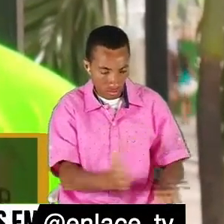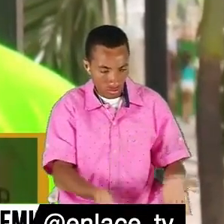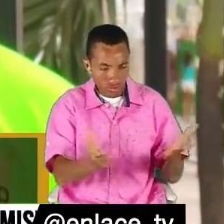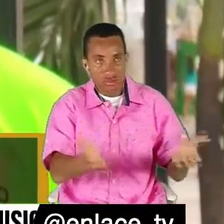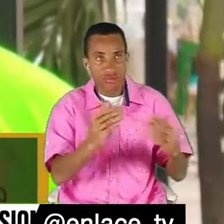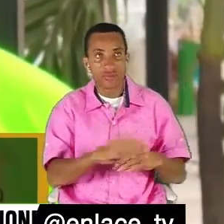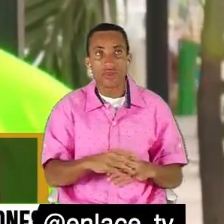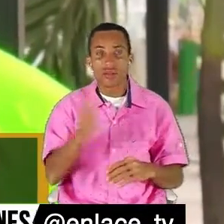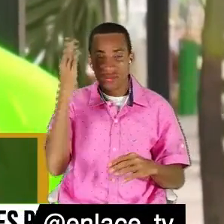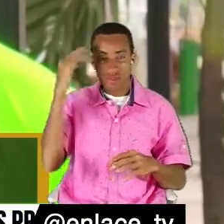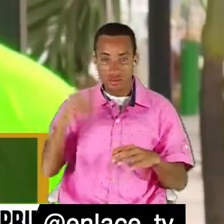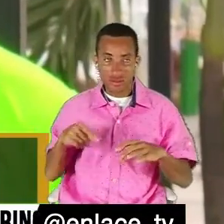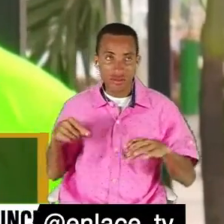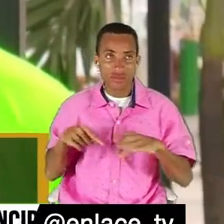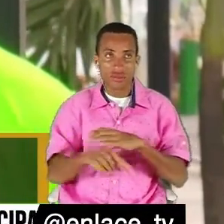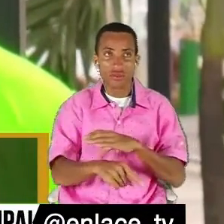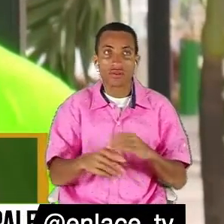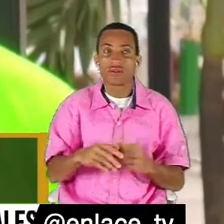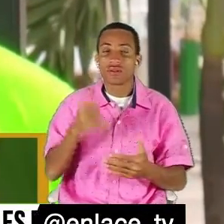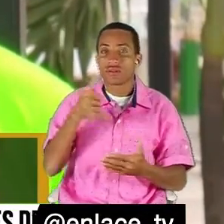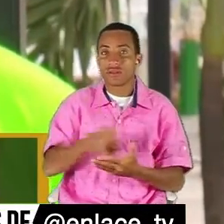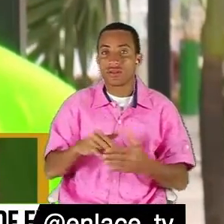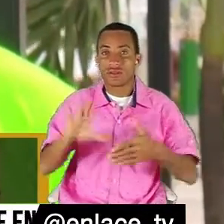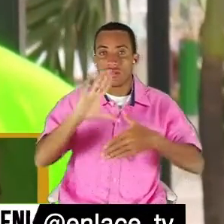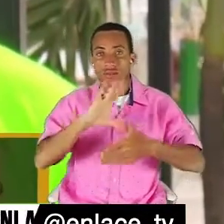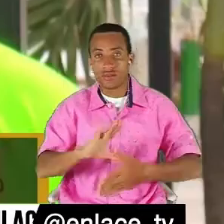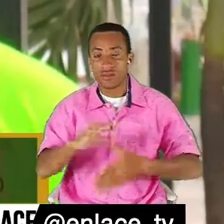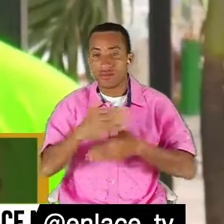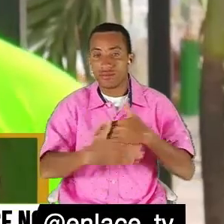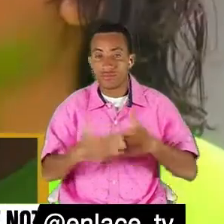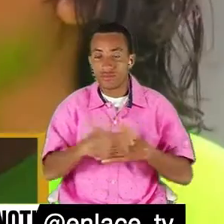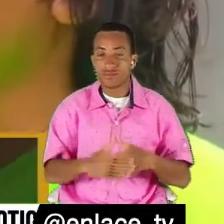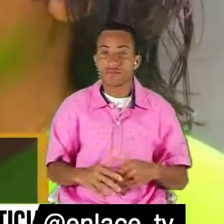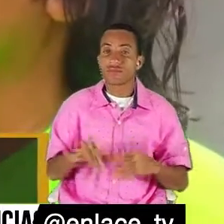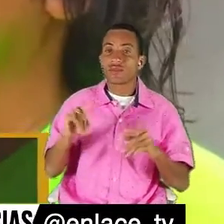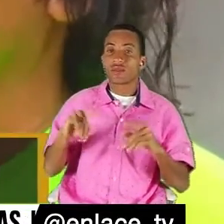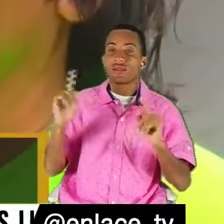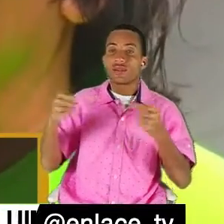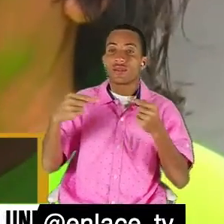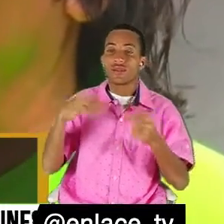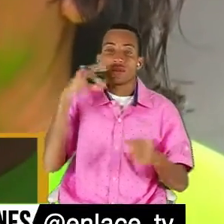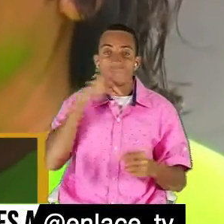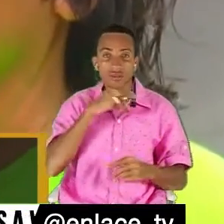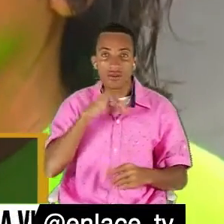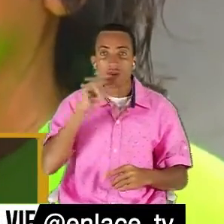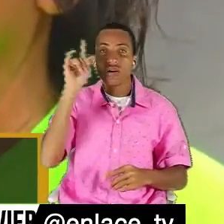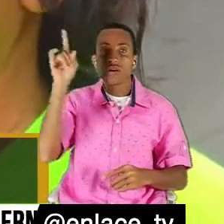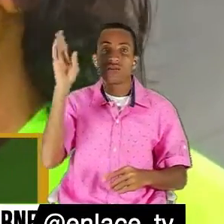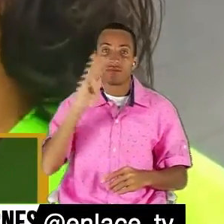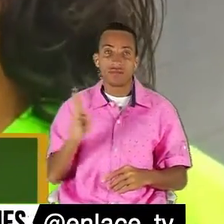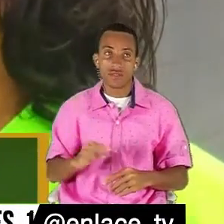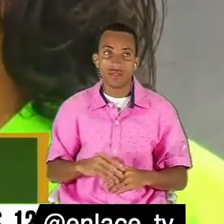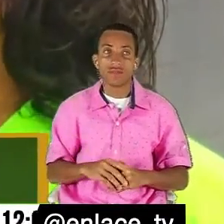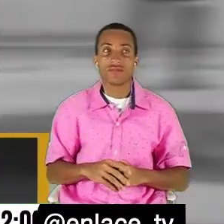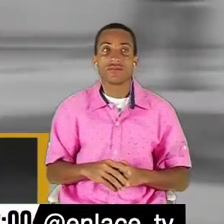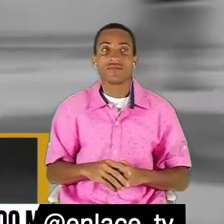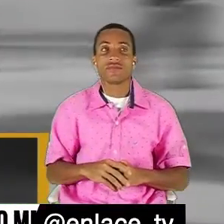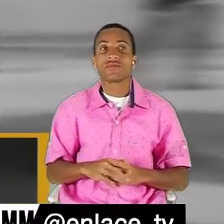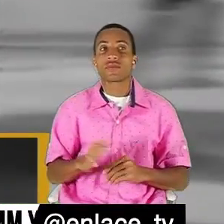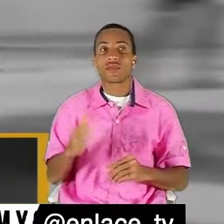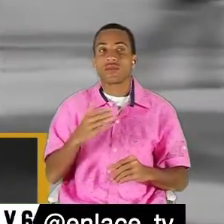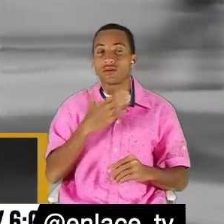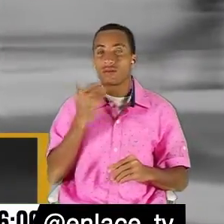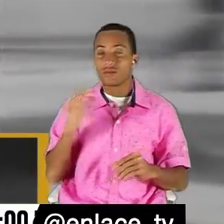gol de túnel jugando Copa Libertadores. Santa Fe en Brasil de túnel. Y aquí estoy todavía. En su mente está una de sus mejores atrapadas. Fue al